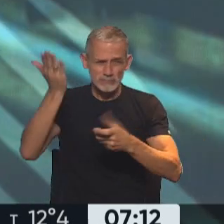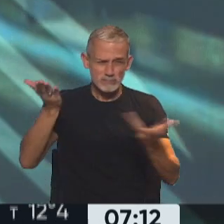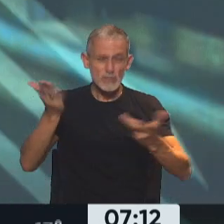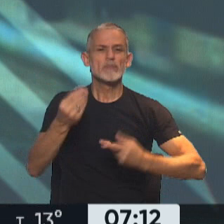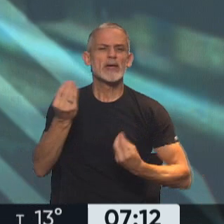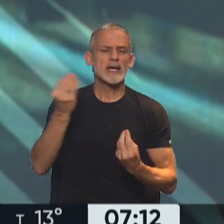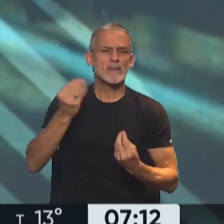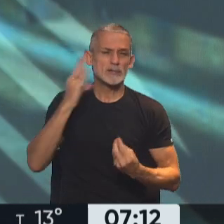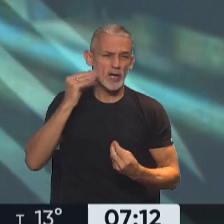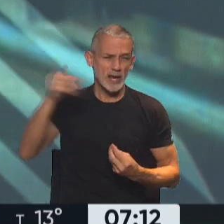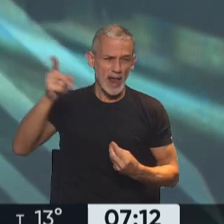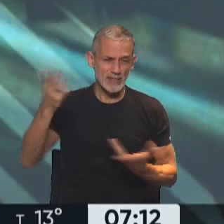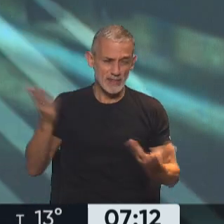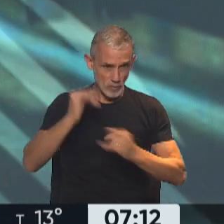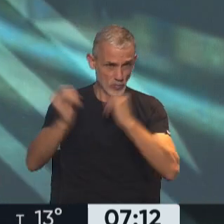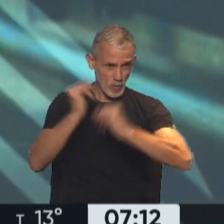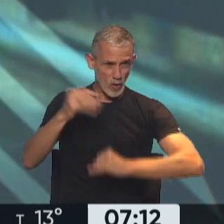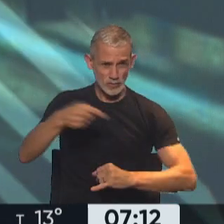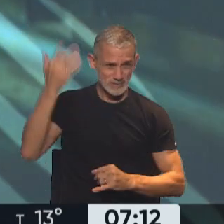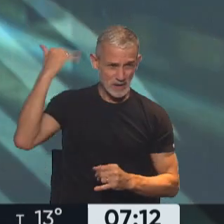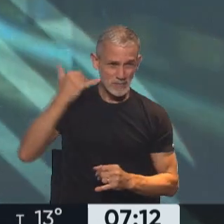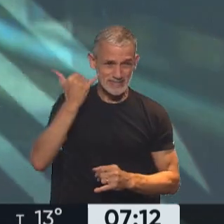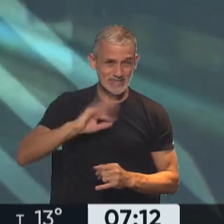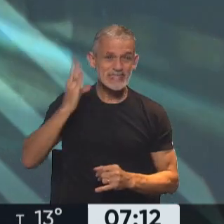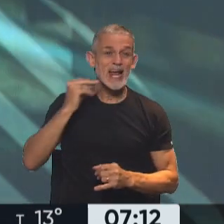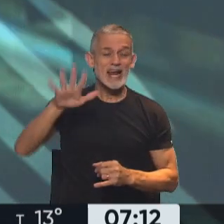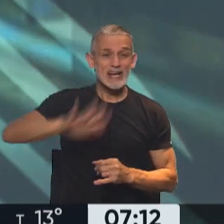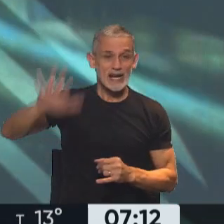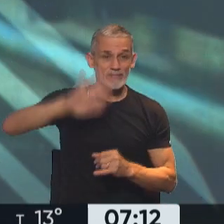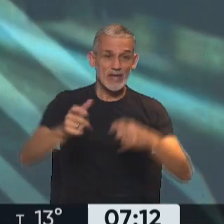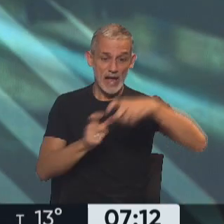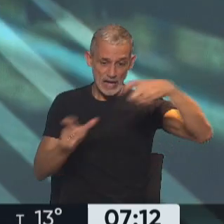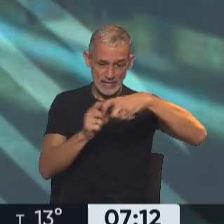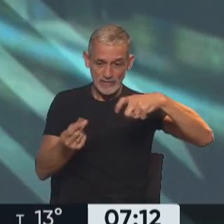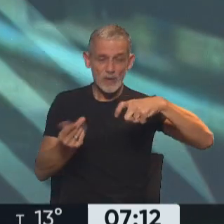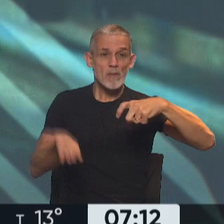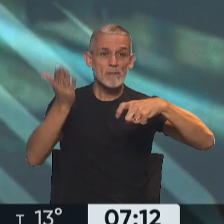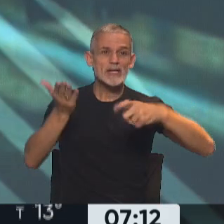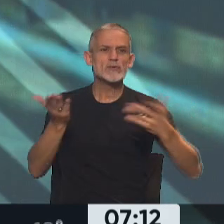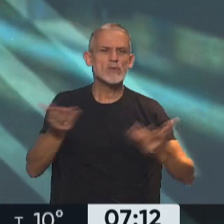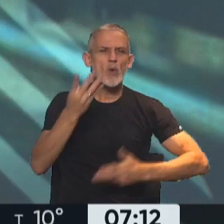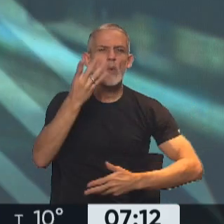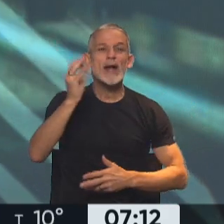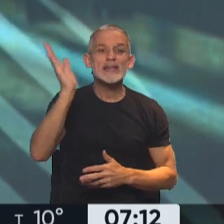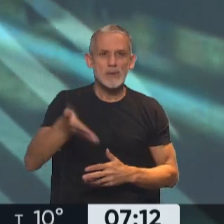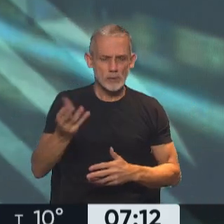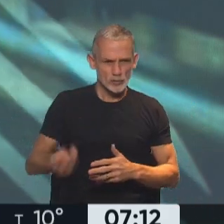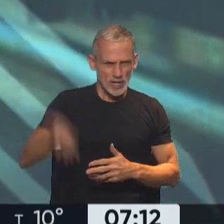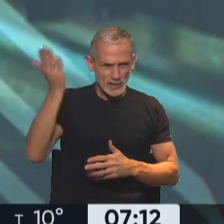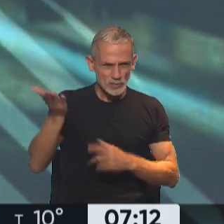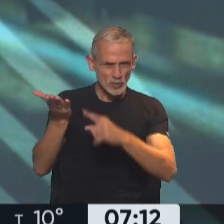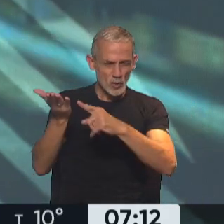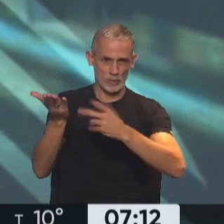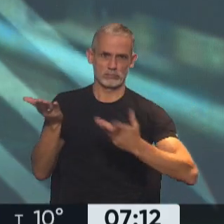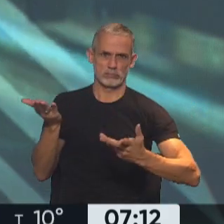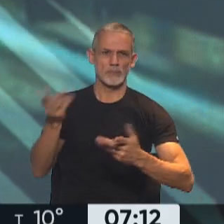lo que pasó en Reino Unido, que lo contábamos la semana pasada. Las tarifas le aumentaron a la gente 40%, pero